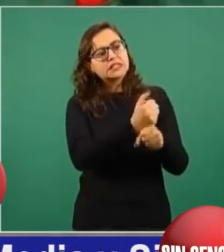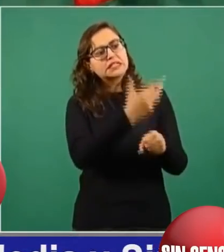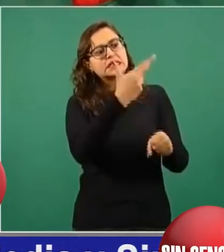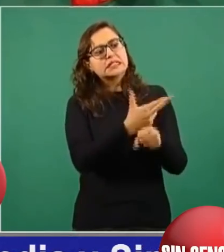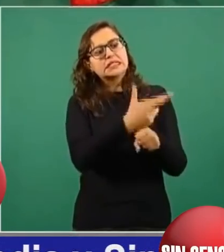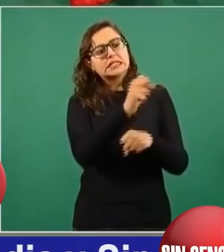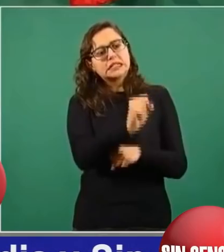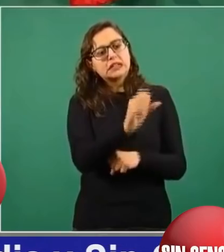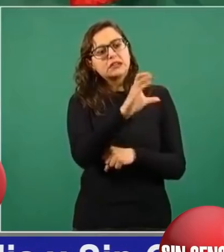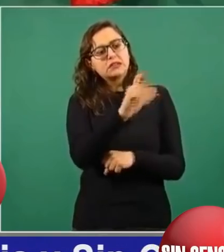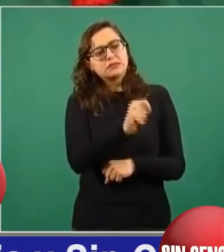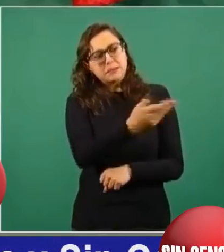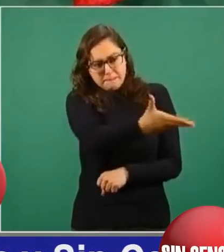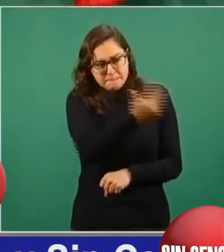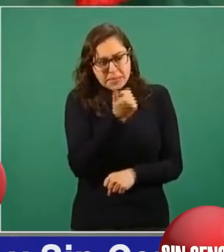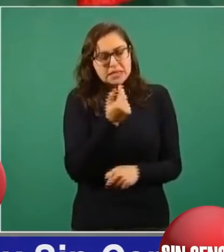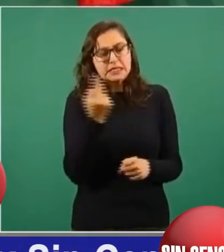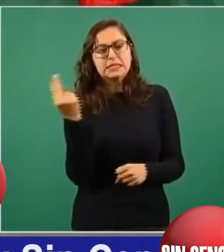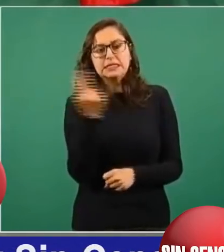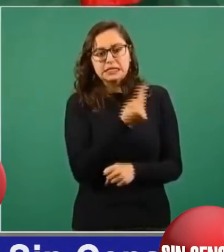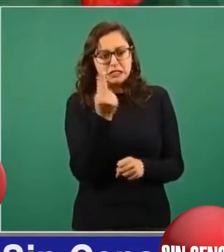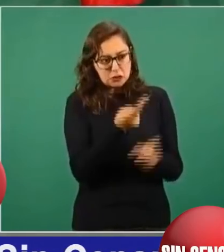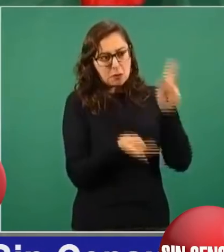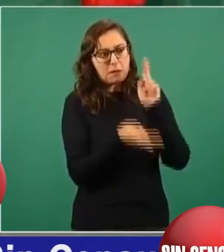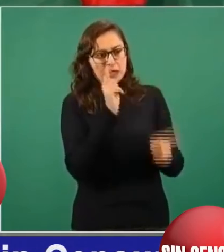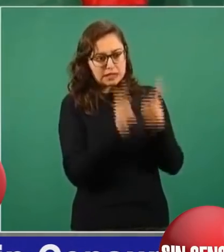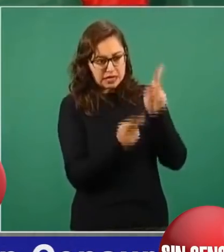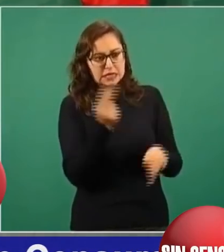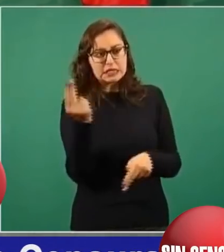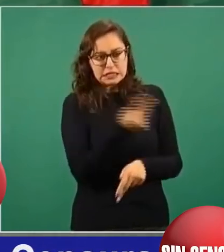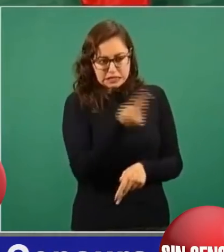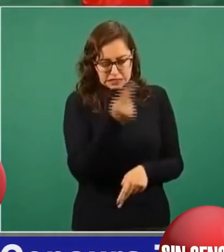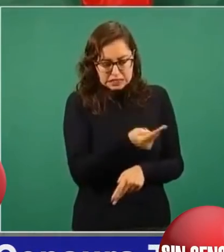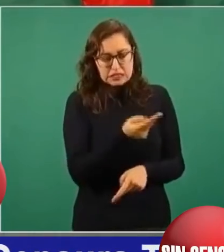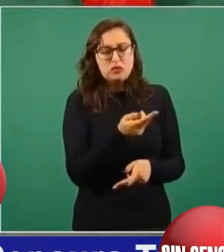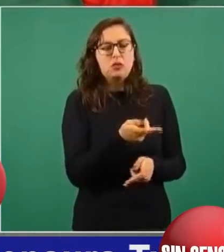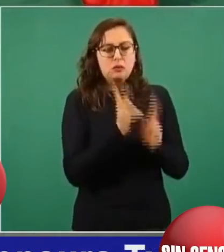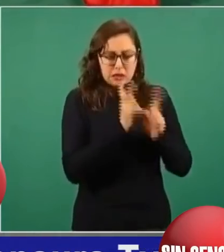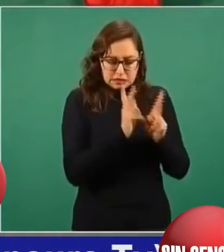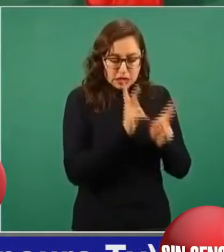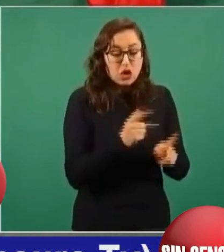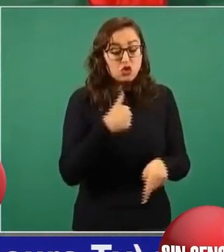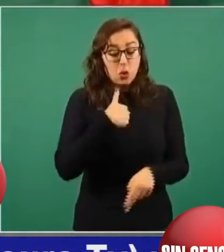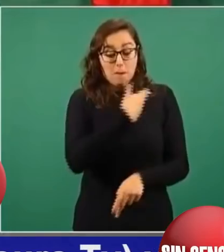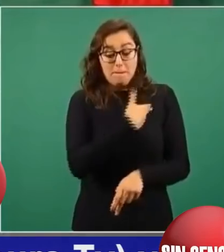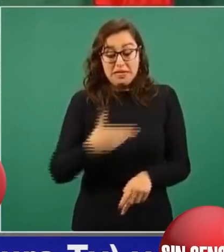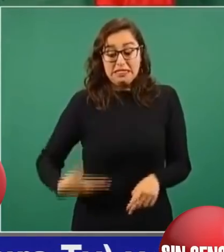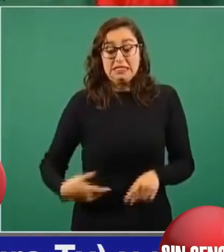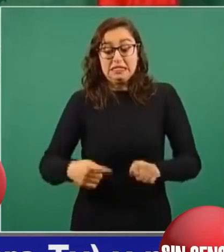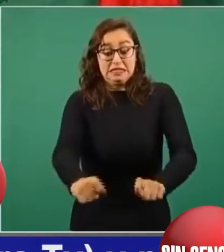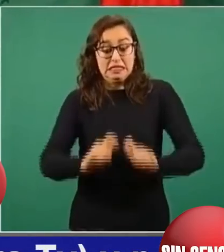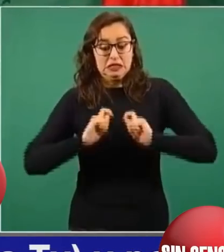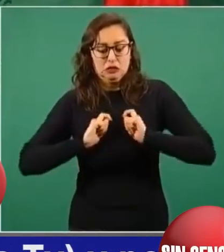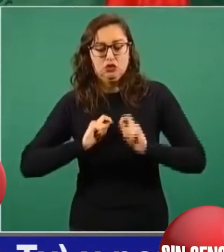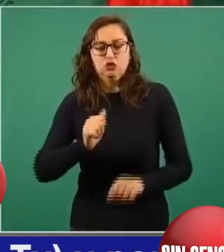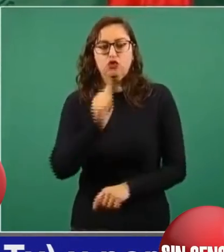hablar con usted. Todavía no tomaba posición de la presidencia, pero me tocaba a mí decidir.